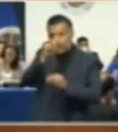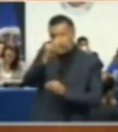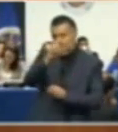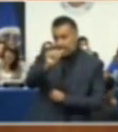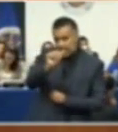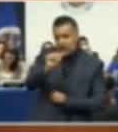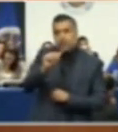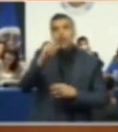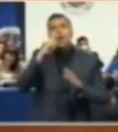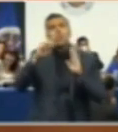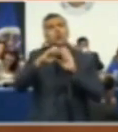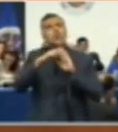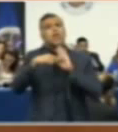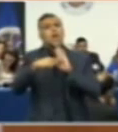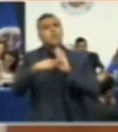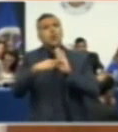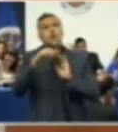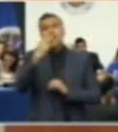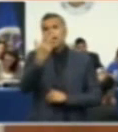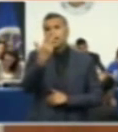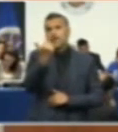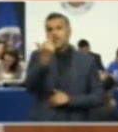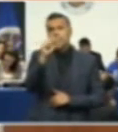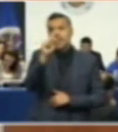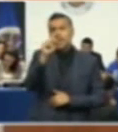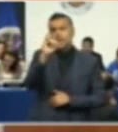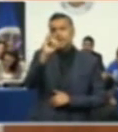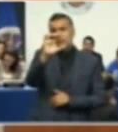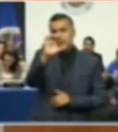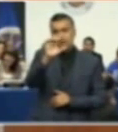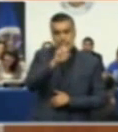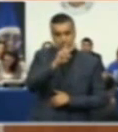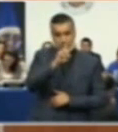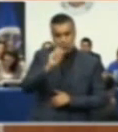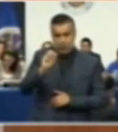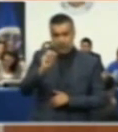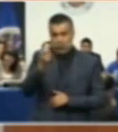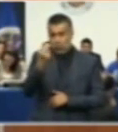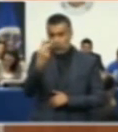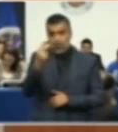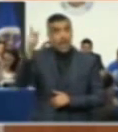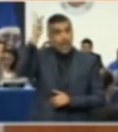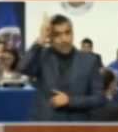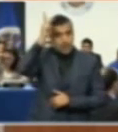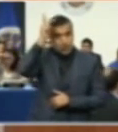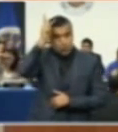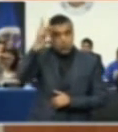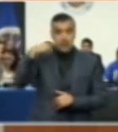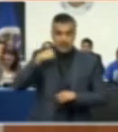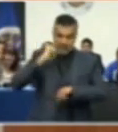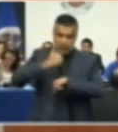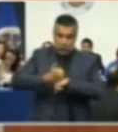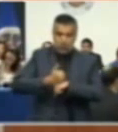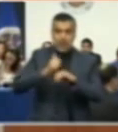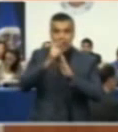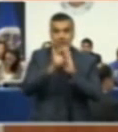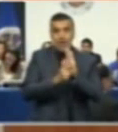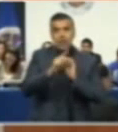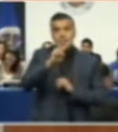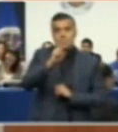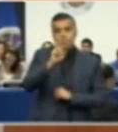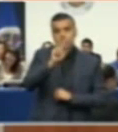Por ejemplo, el 13 de diciembre del año 2012, en el Perú se emitió la Ley